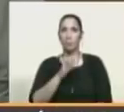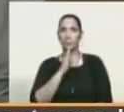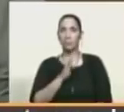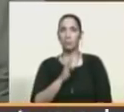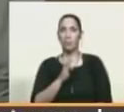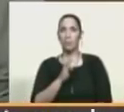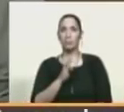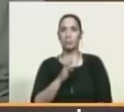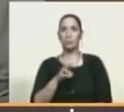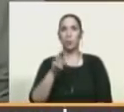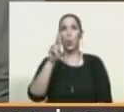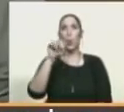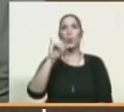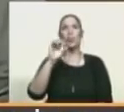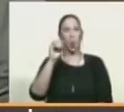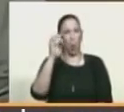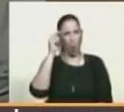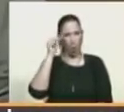Unión.